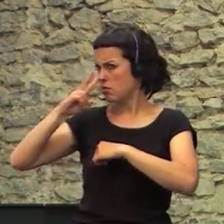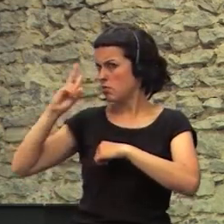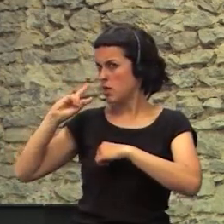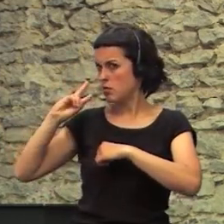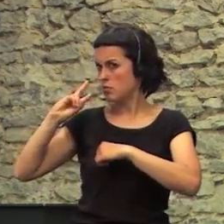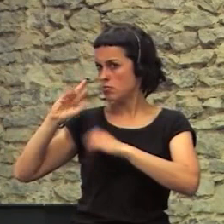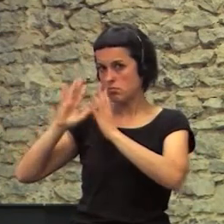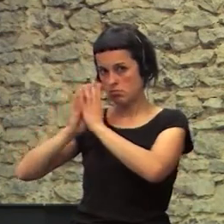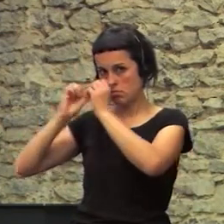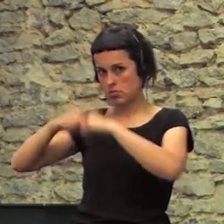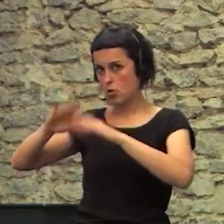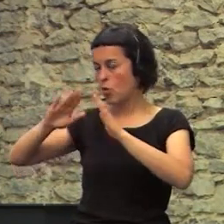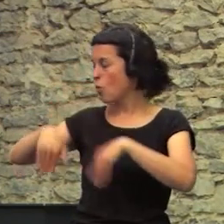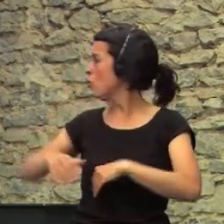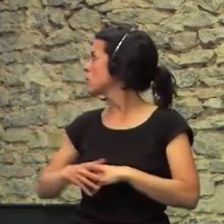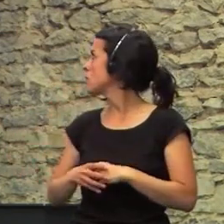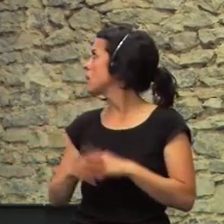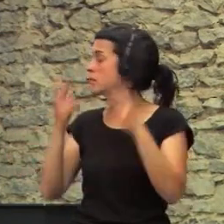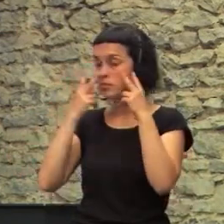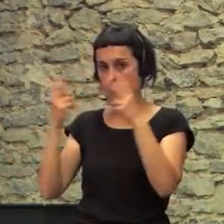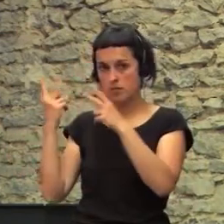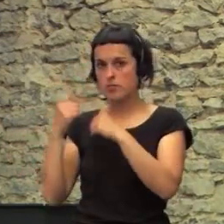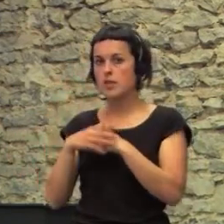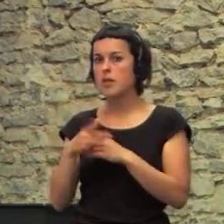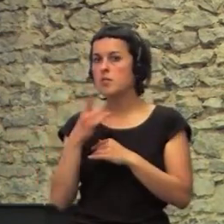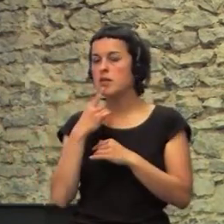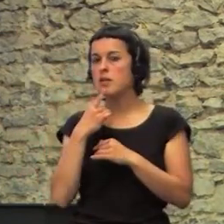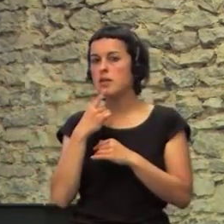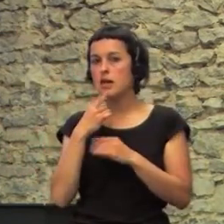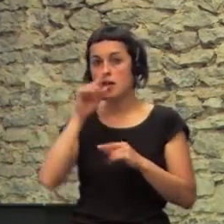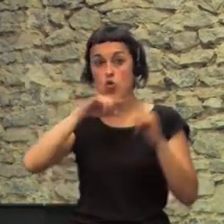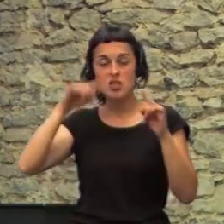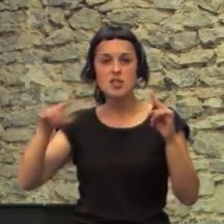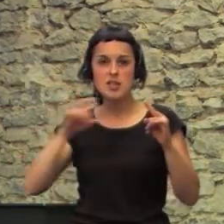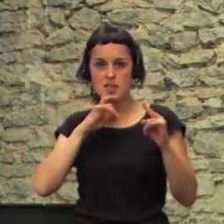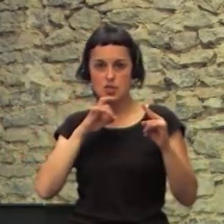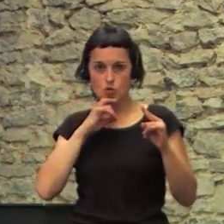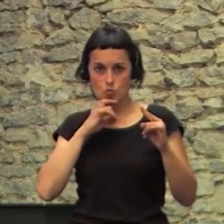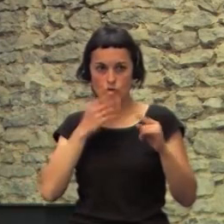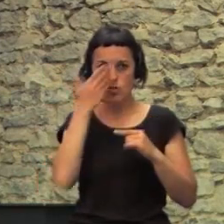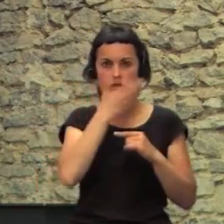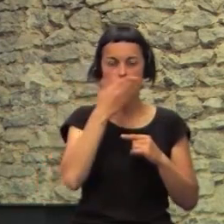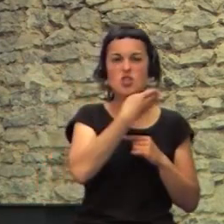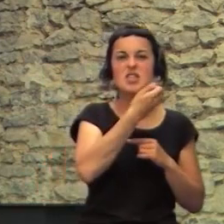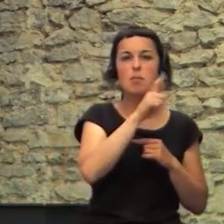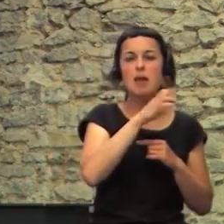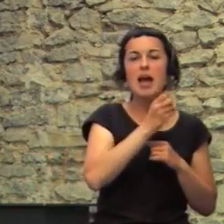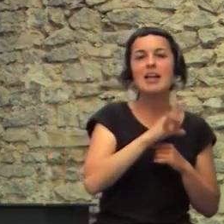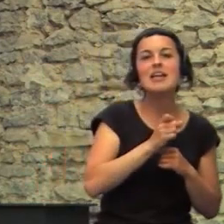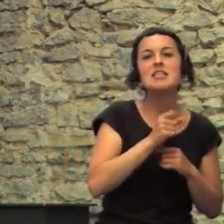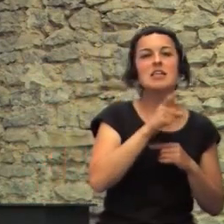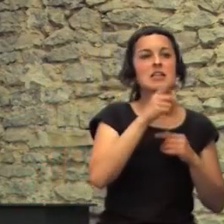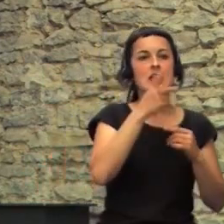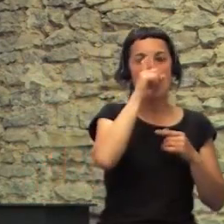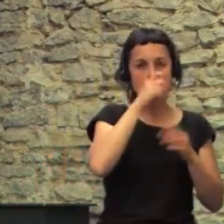del año pasado, el Global Disorders, recogía, fijaos, para hablar de estadísticas, los estudios ya de Blackless del 2000 y de